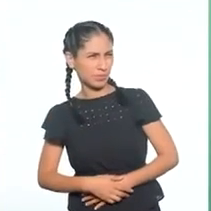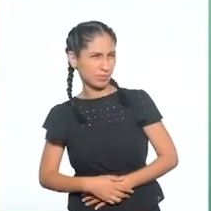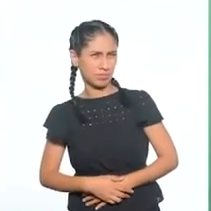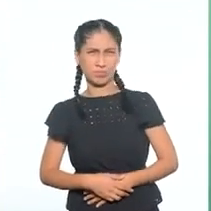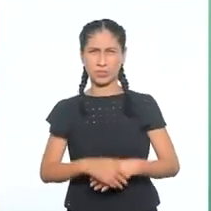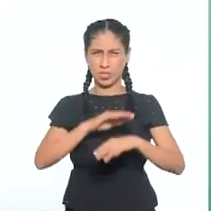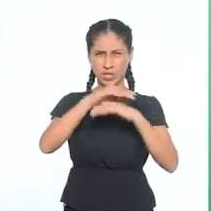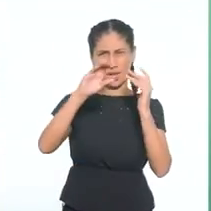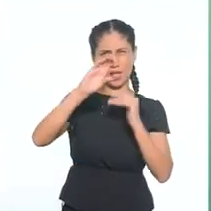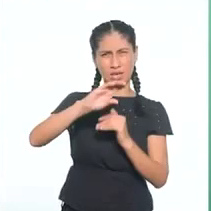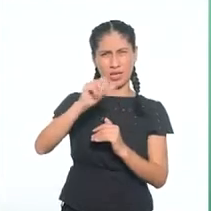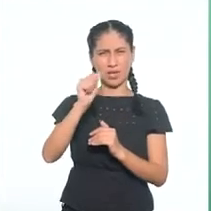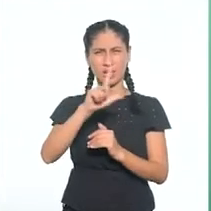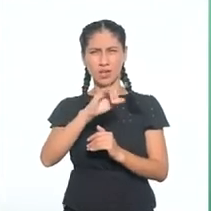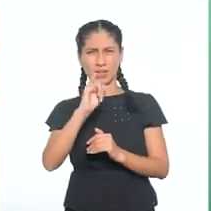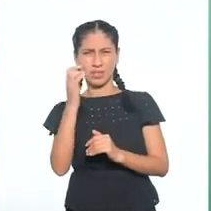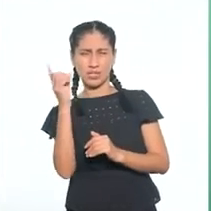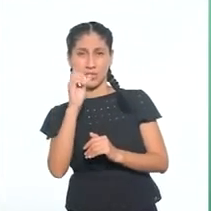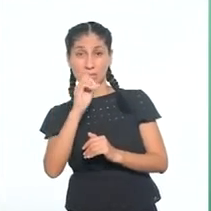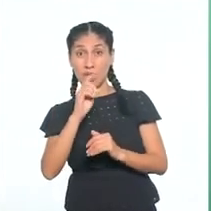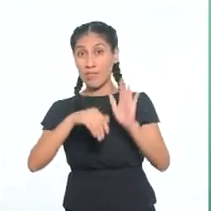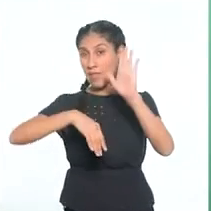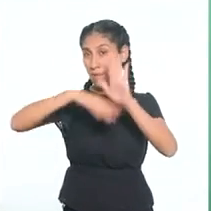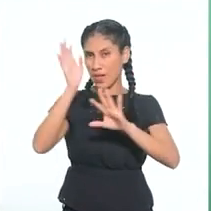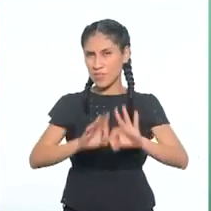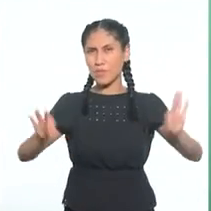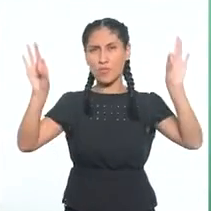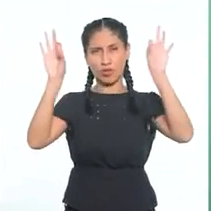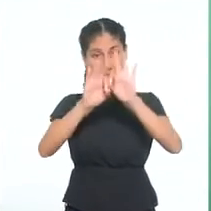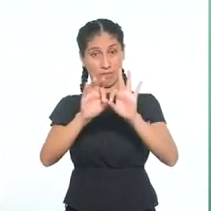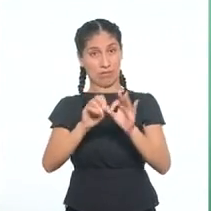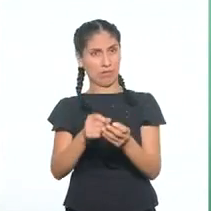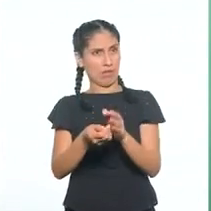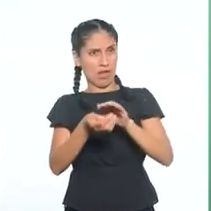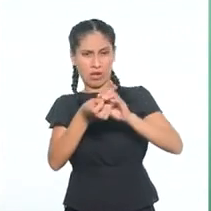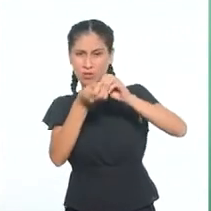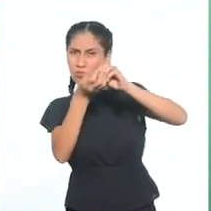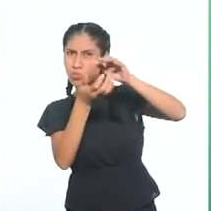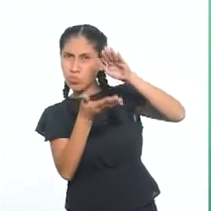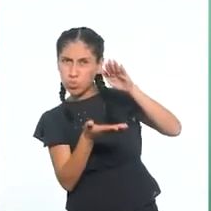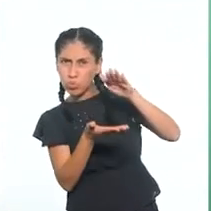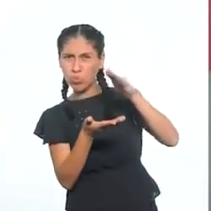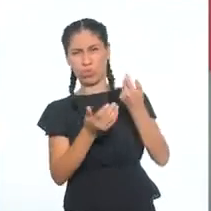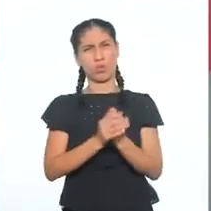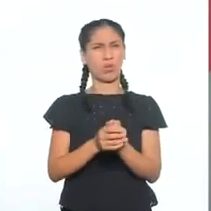la calidad es más importante que la cantidad ay